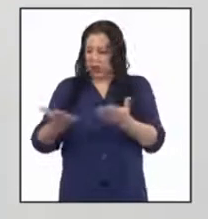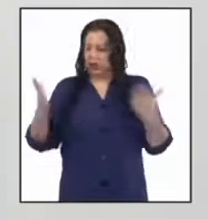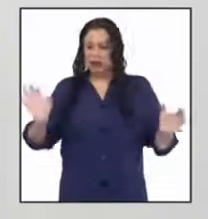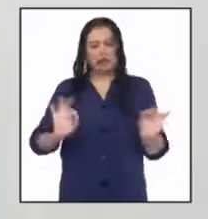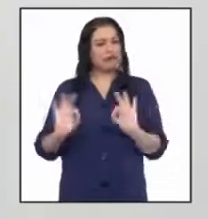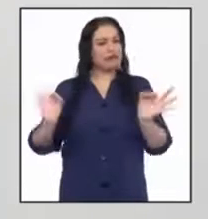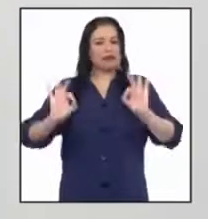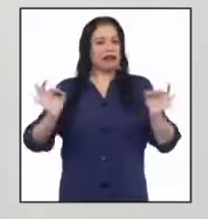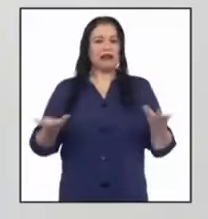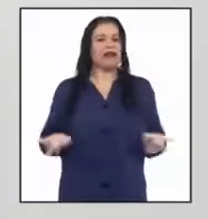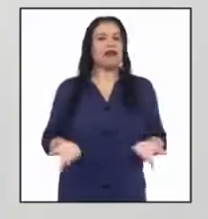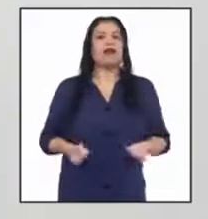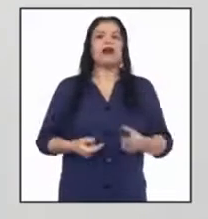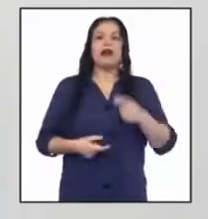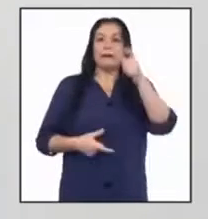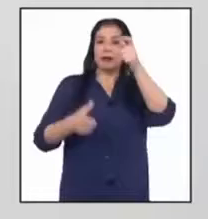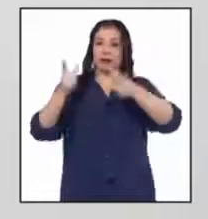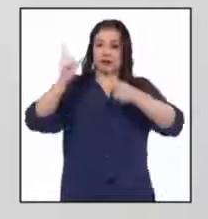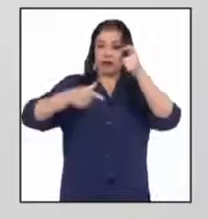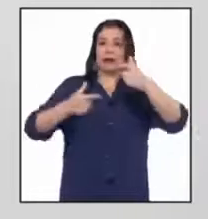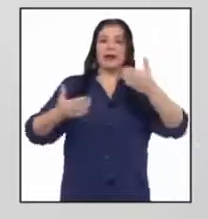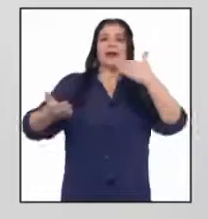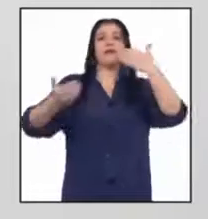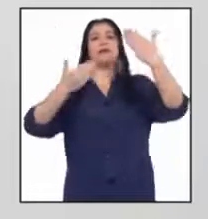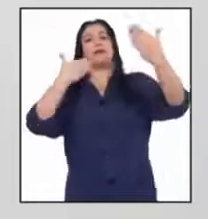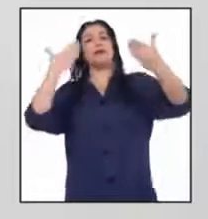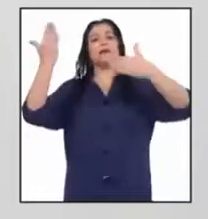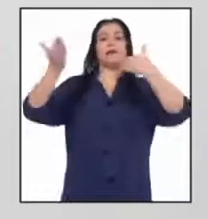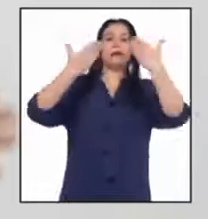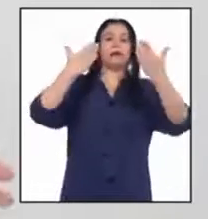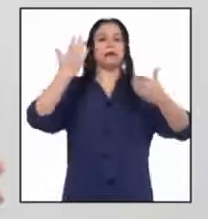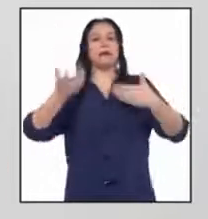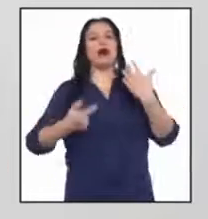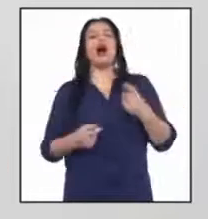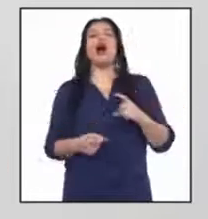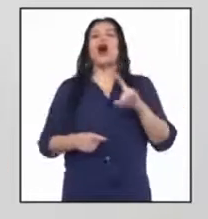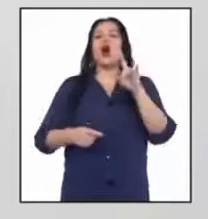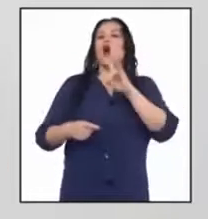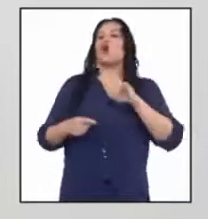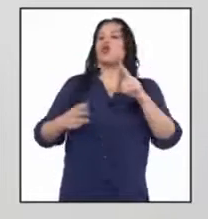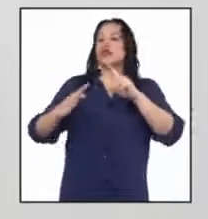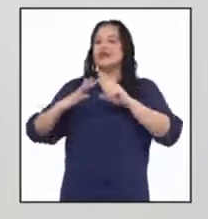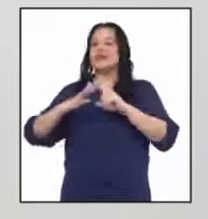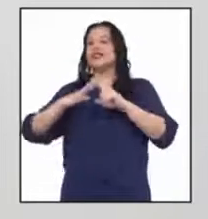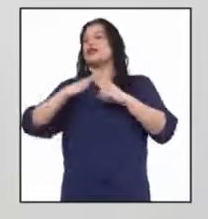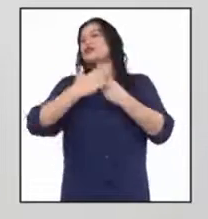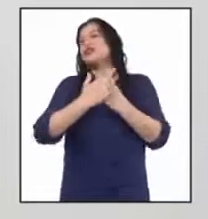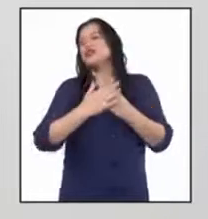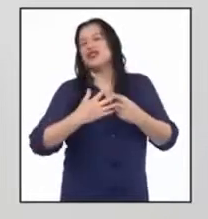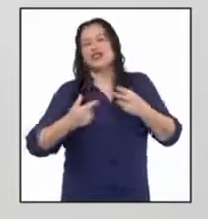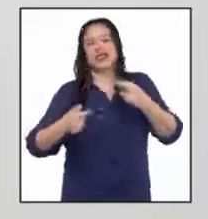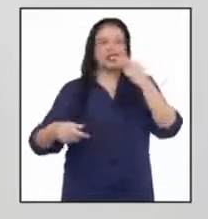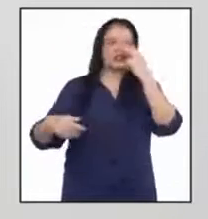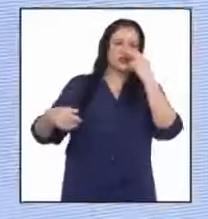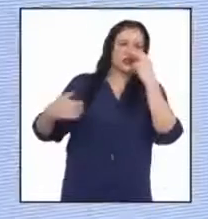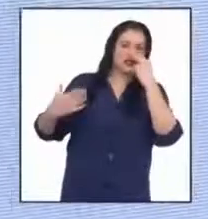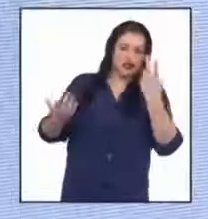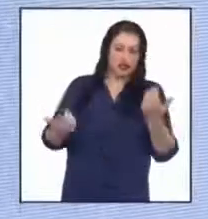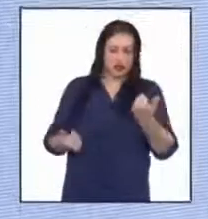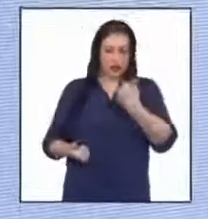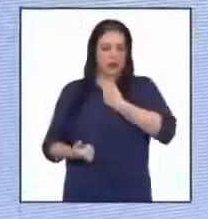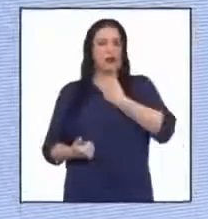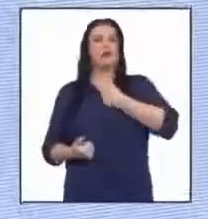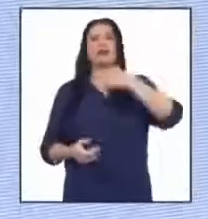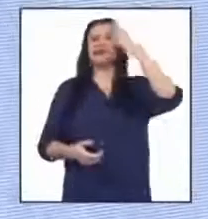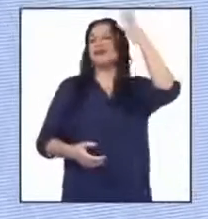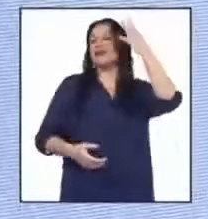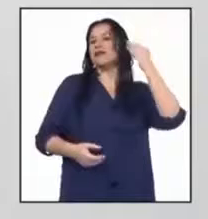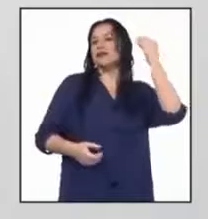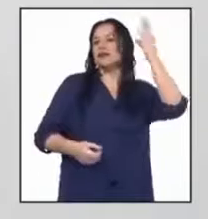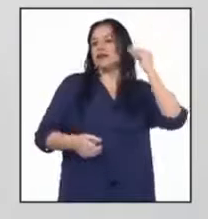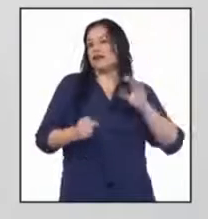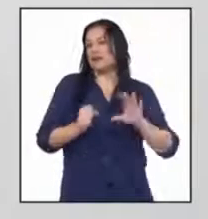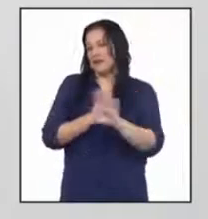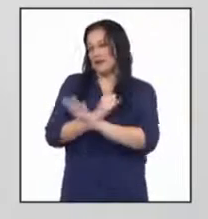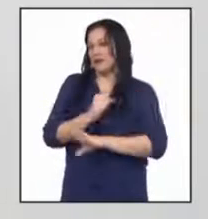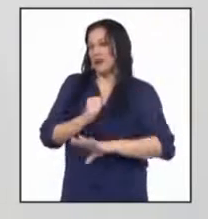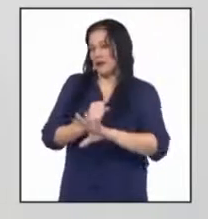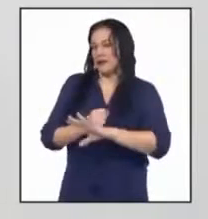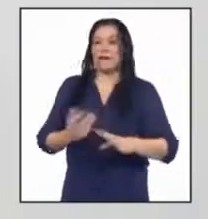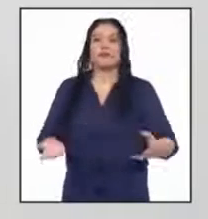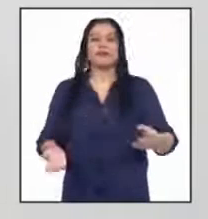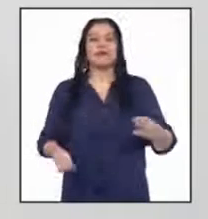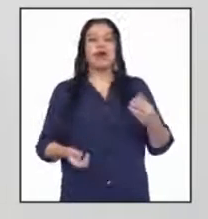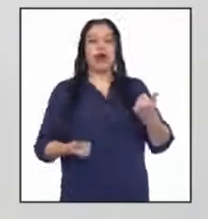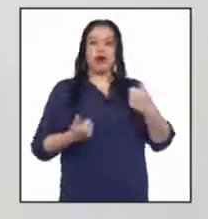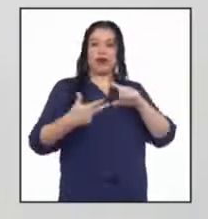El intérprete, por lo general, utiliza situaciones hilarantes y anécdotas personales como base. El